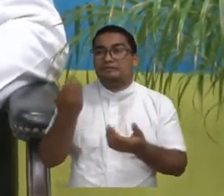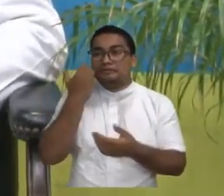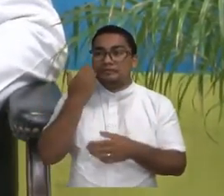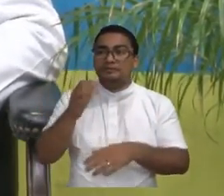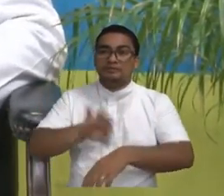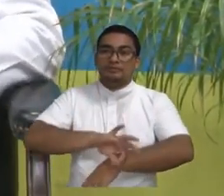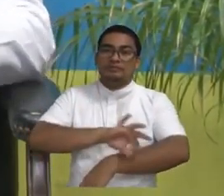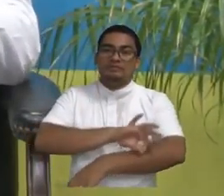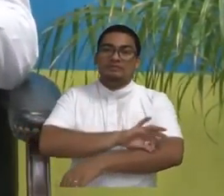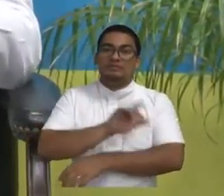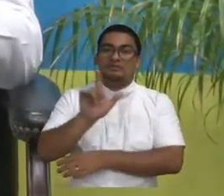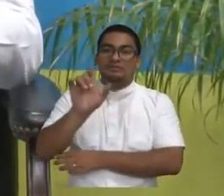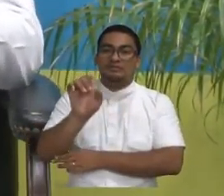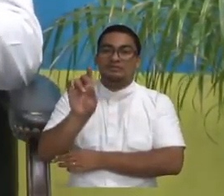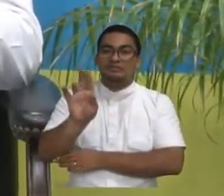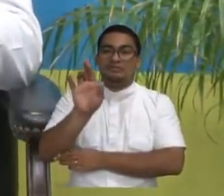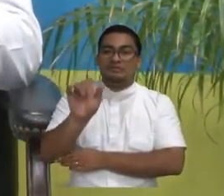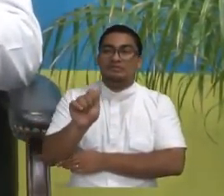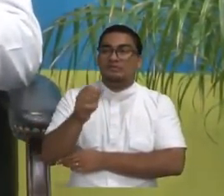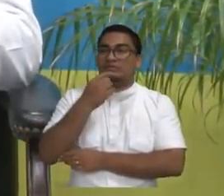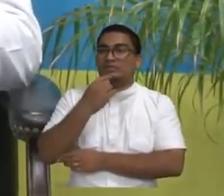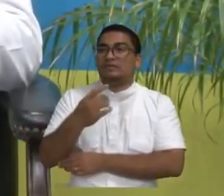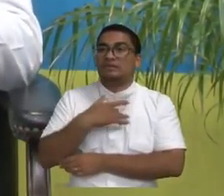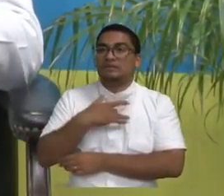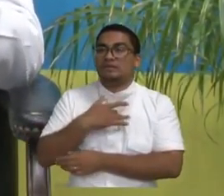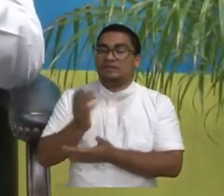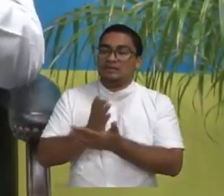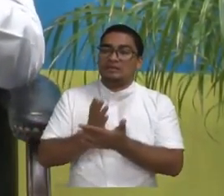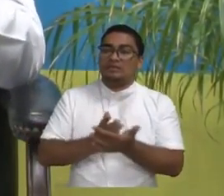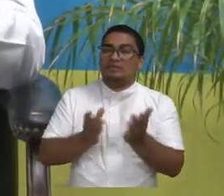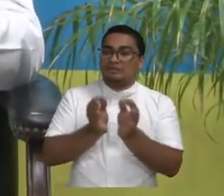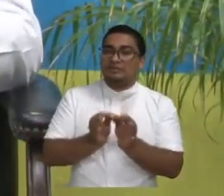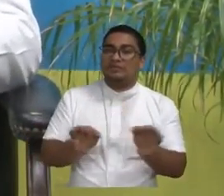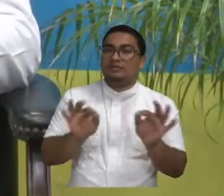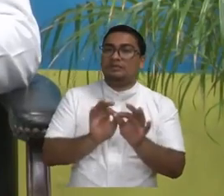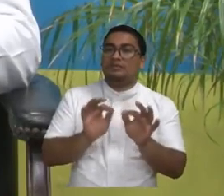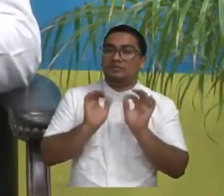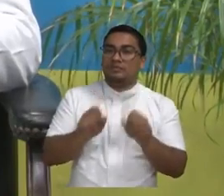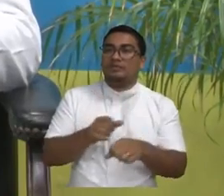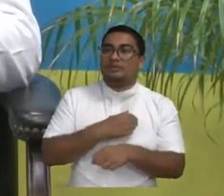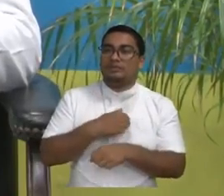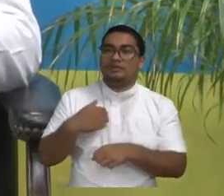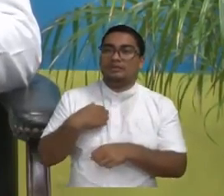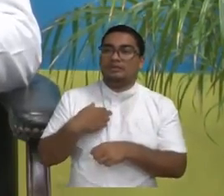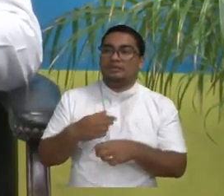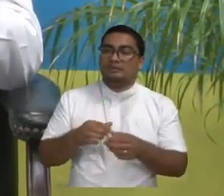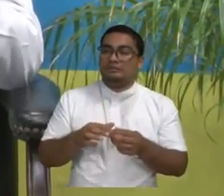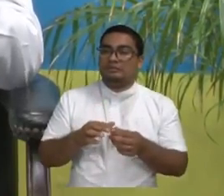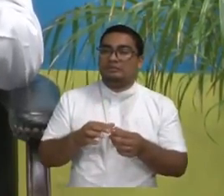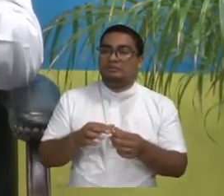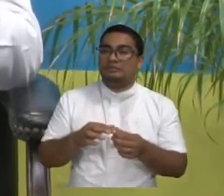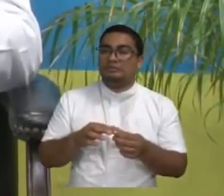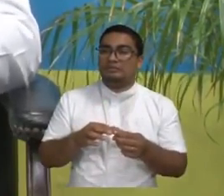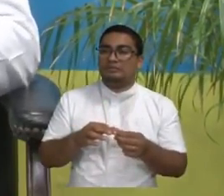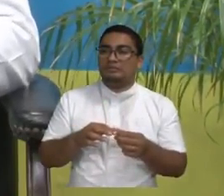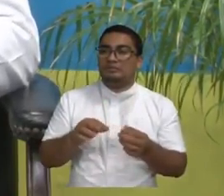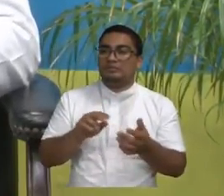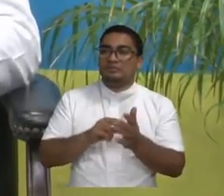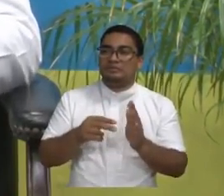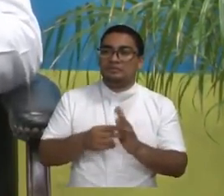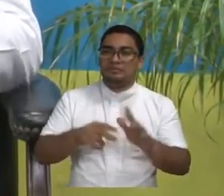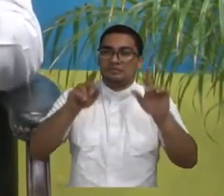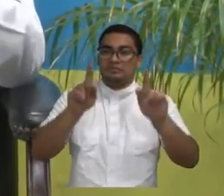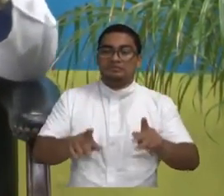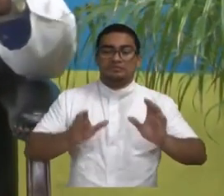infectarme, ¿no? Entonces necesitan ciertas condiciones necesarias para que él pueda desarrollarse, como son, por ejemplo, el estado inmunológico del